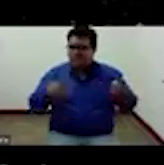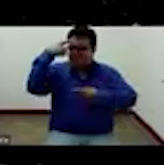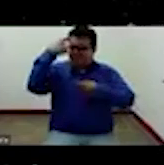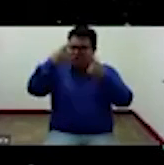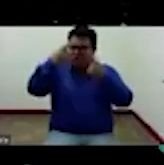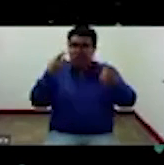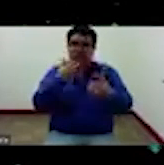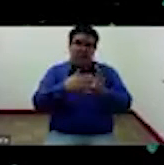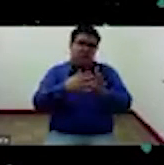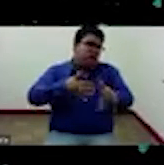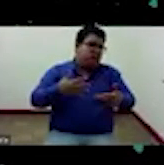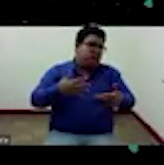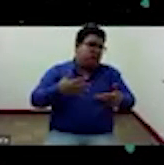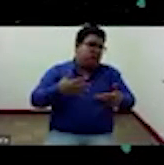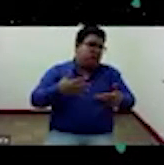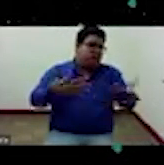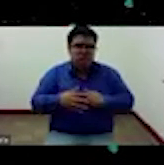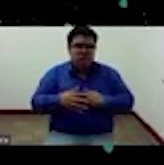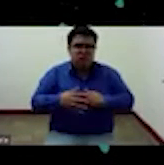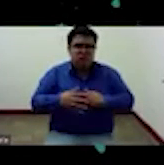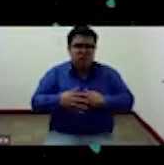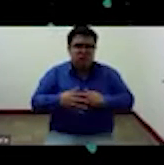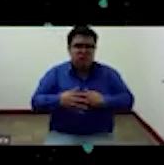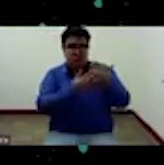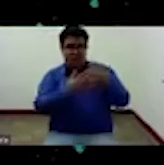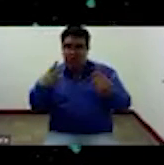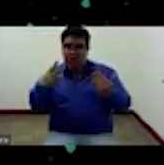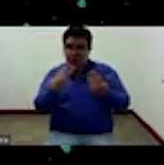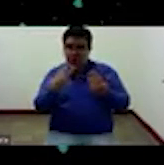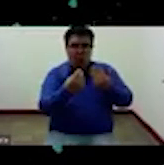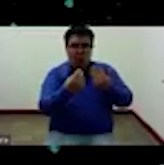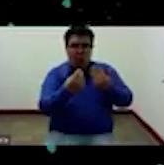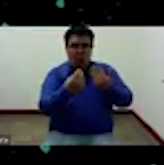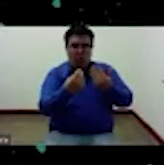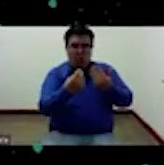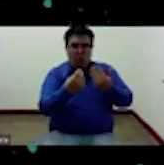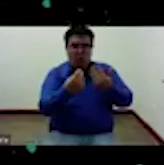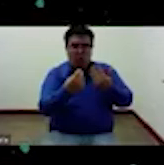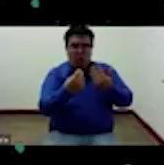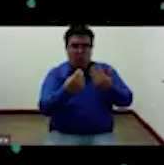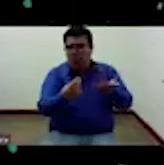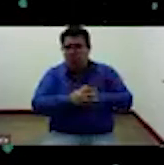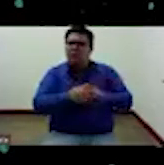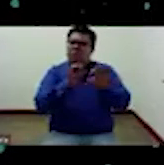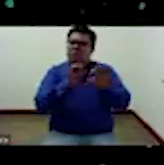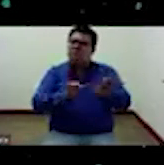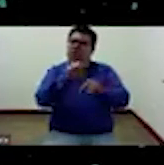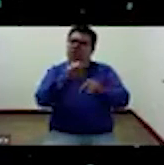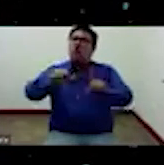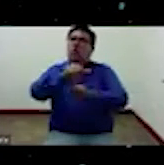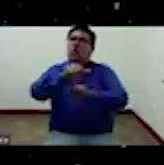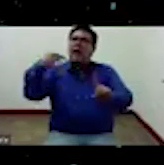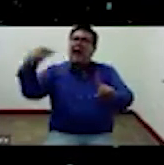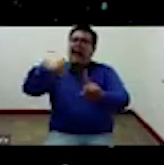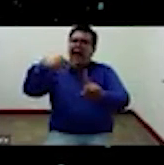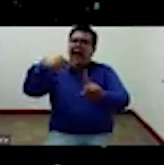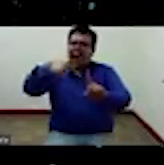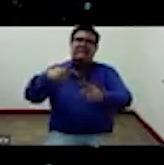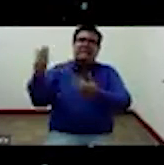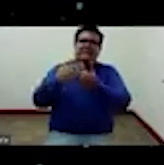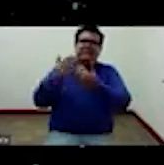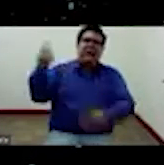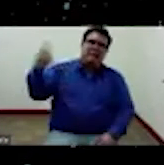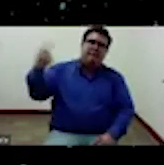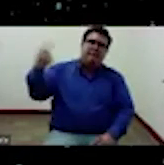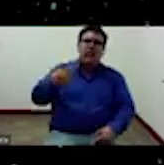había ninguna normativa que me dijera que no, pero un poco la regulación social hizo que le bajara la